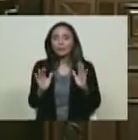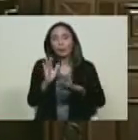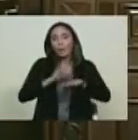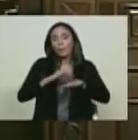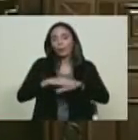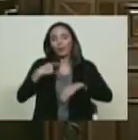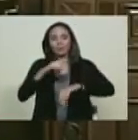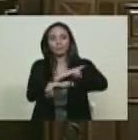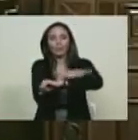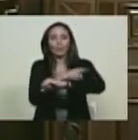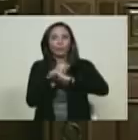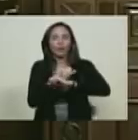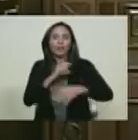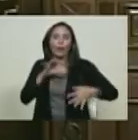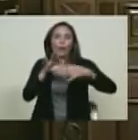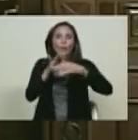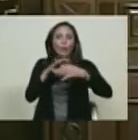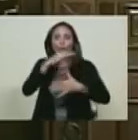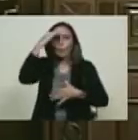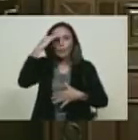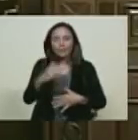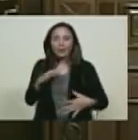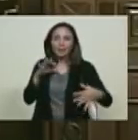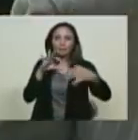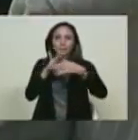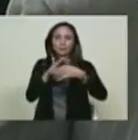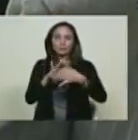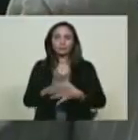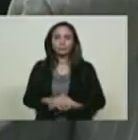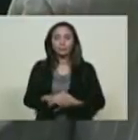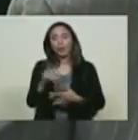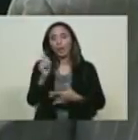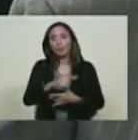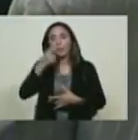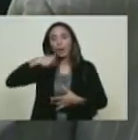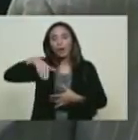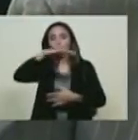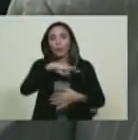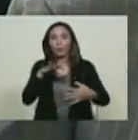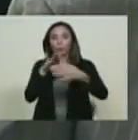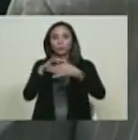a la unión de la Fuerza Armada Nacional Bolivariana y a la Unión Cívico-Militar.